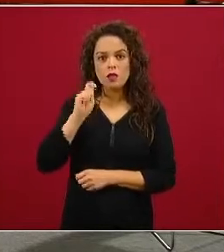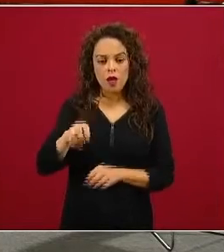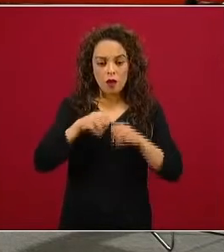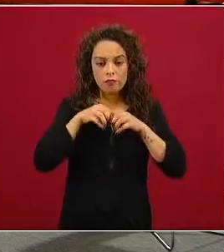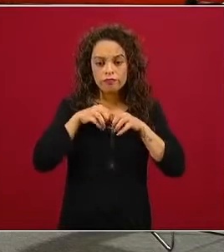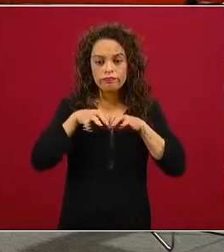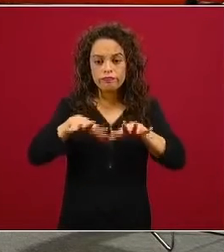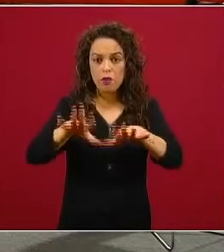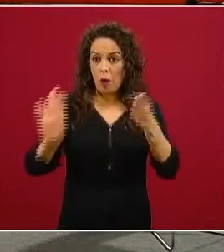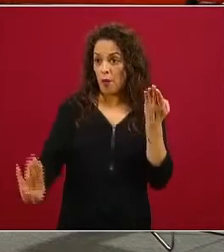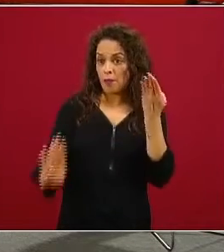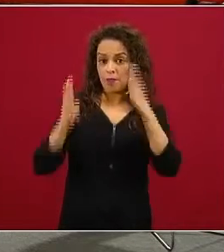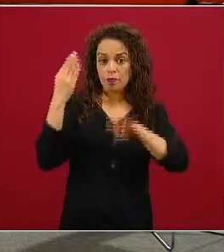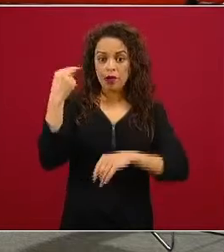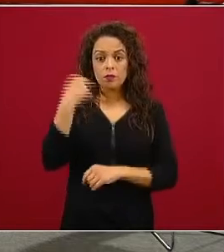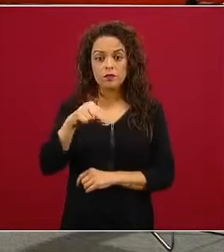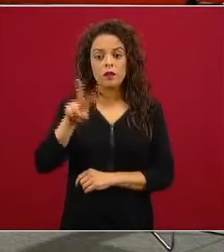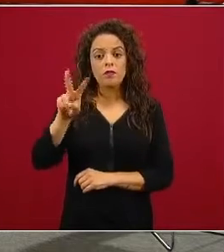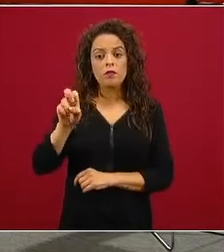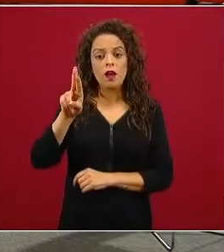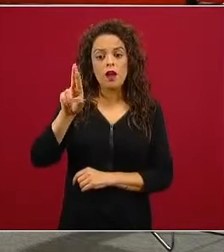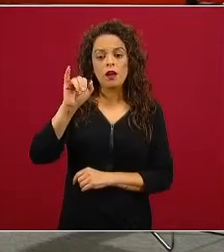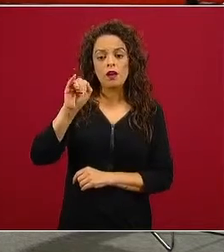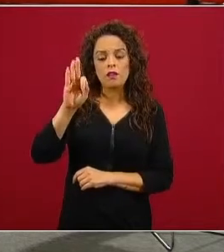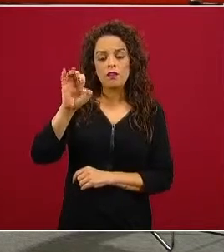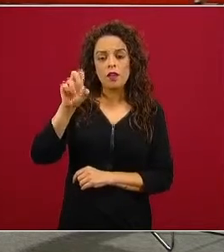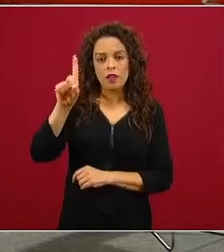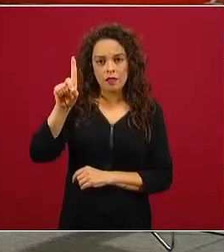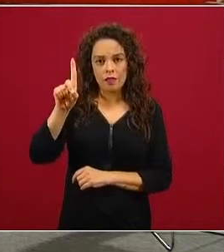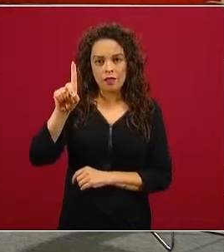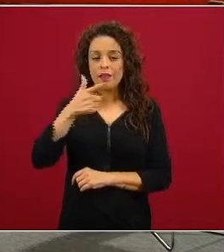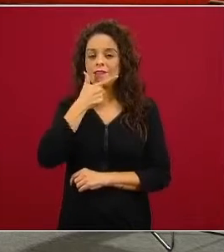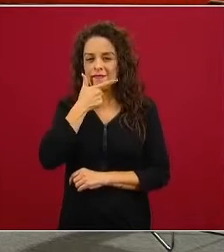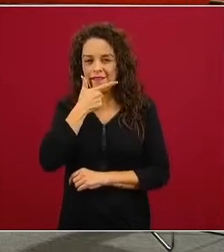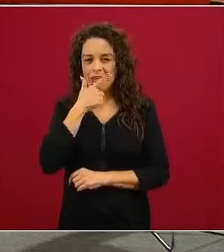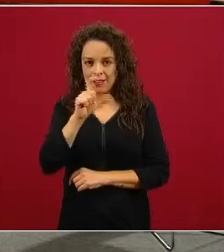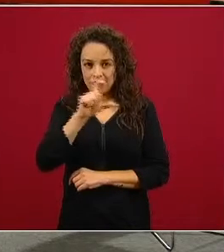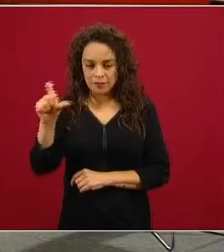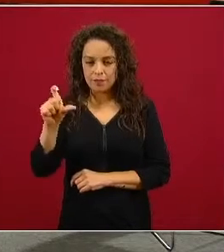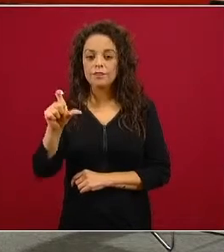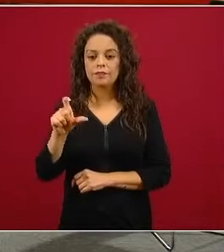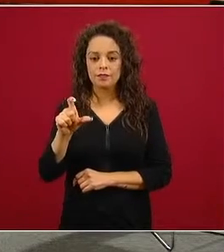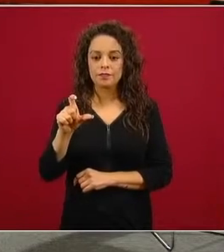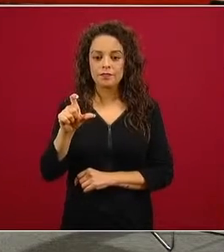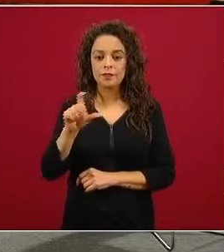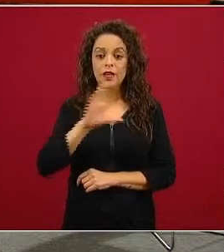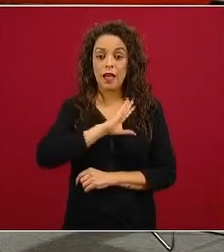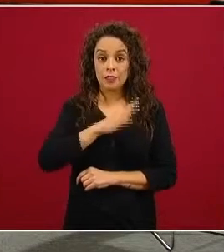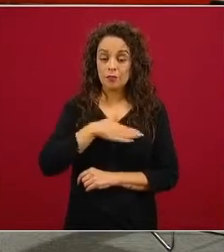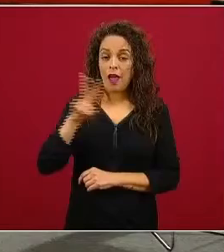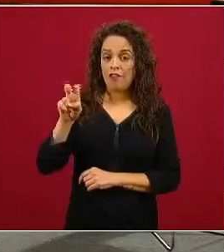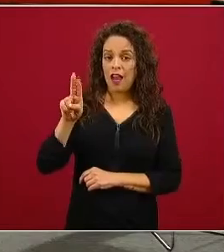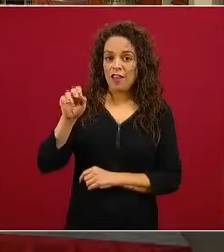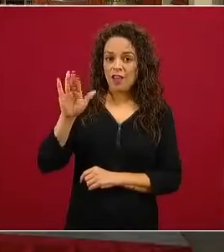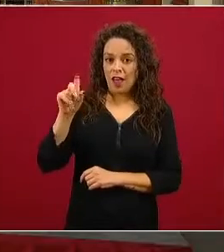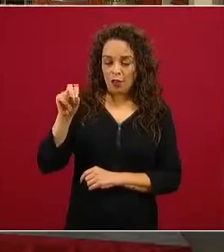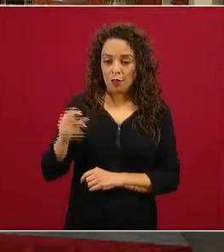que es una, bueno, de hecho una pandemia a nivel global tan cuanto